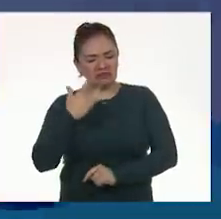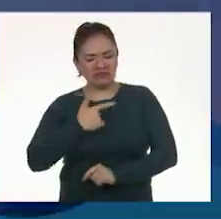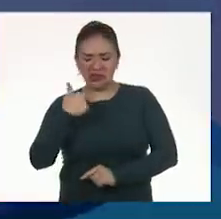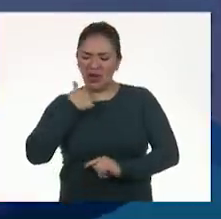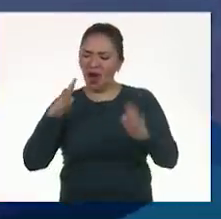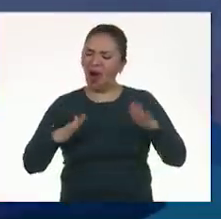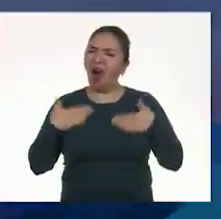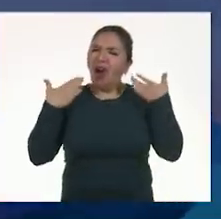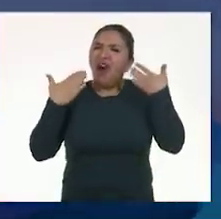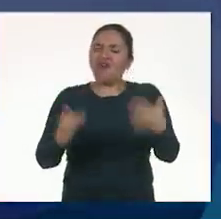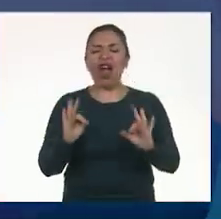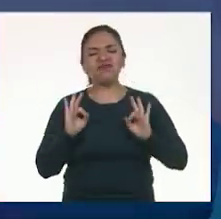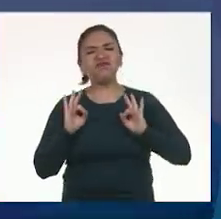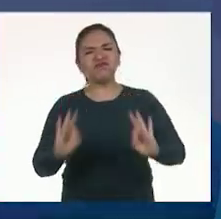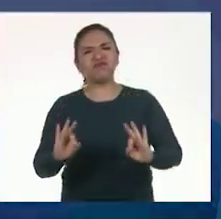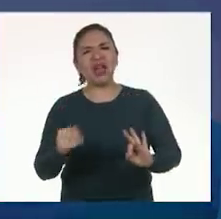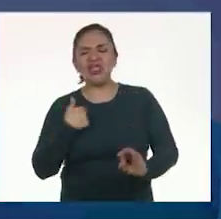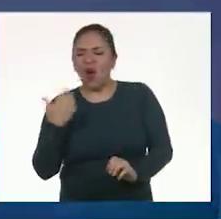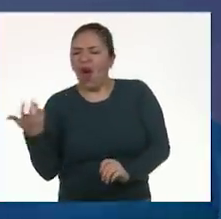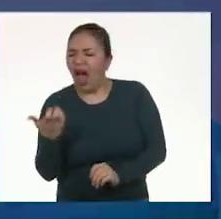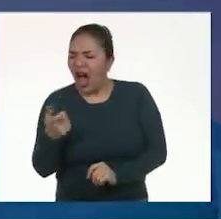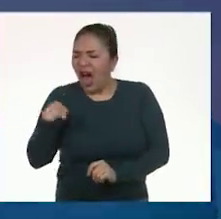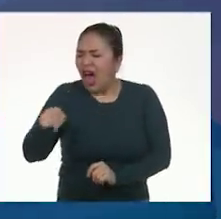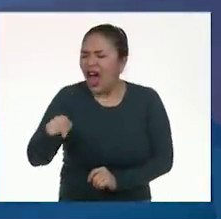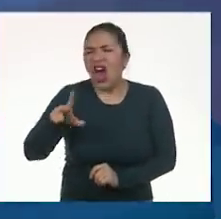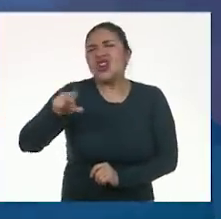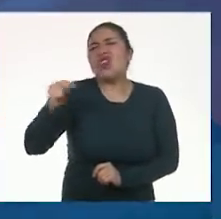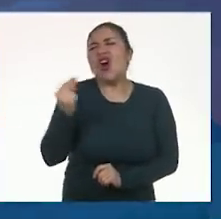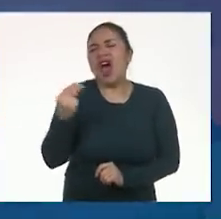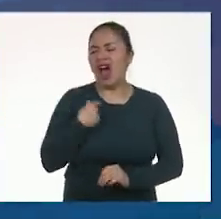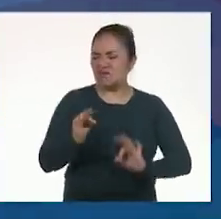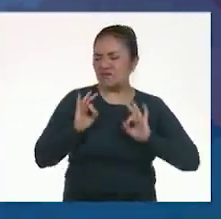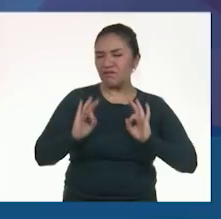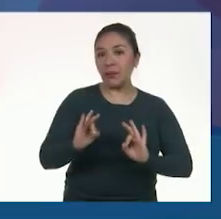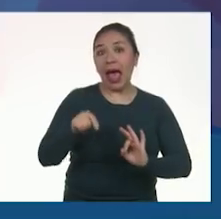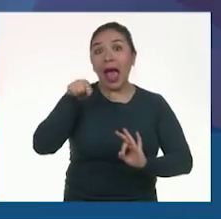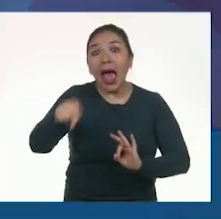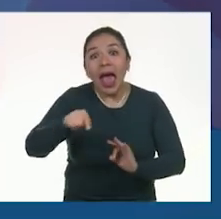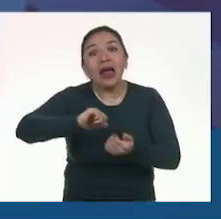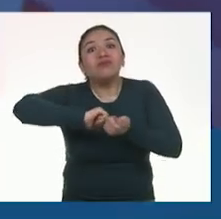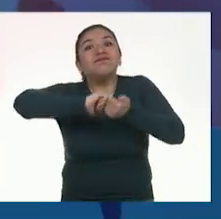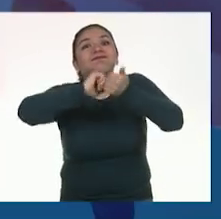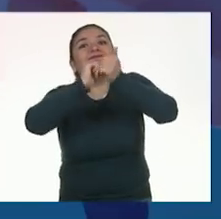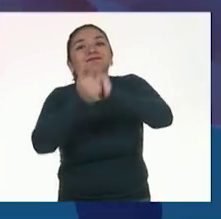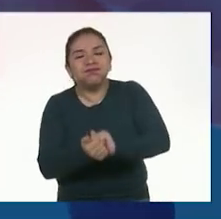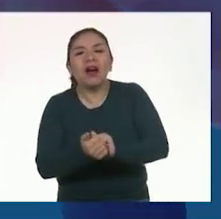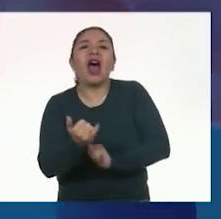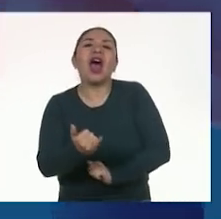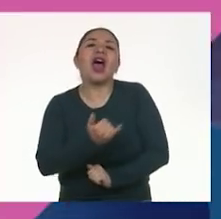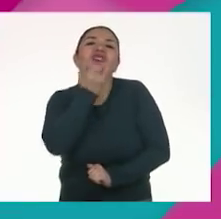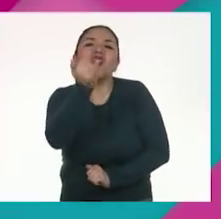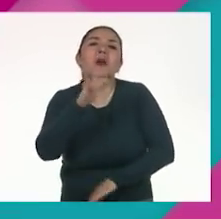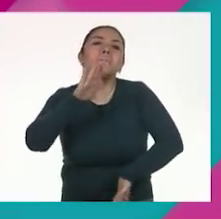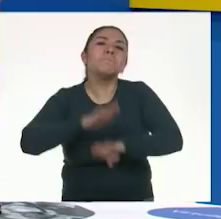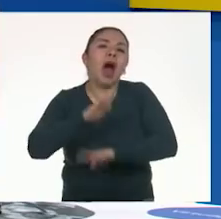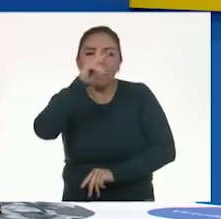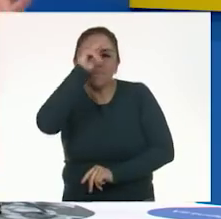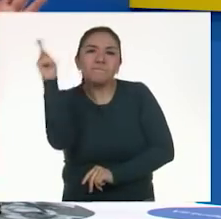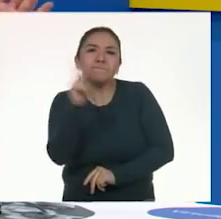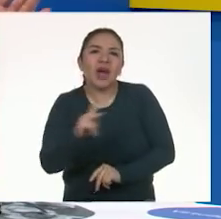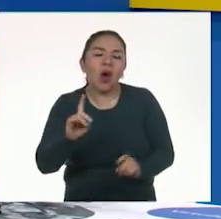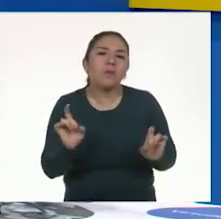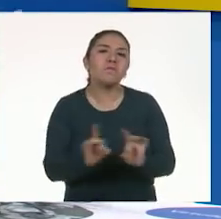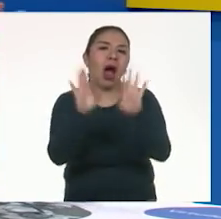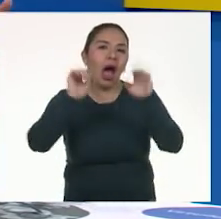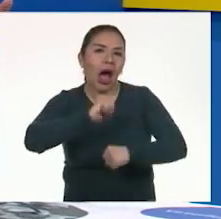o la negligencia al hacer algo que provoca que suceda un hecho desafortunado. En